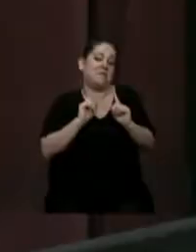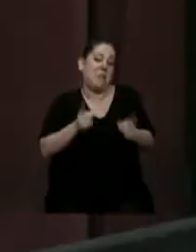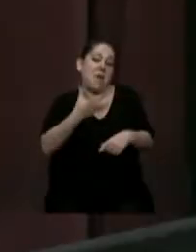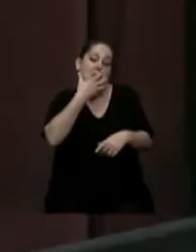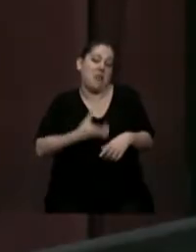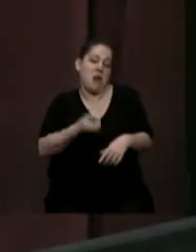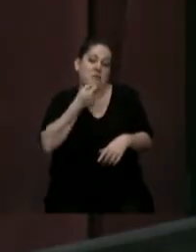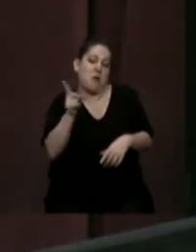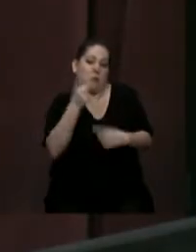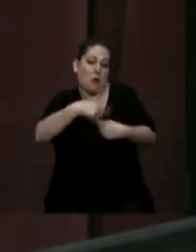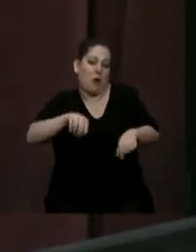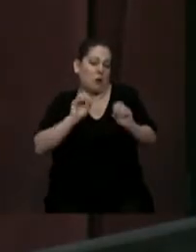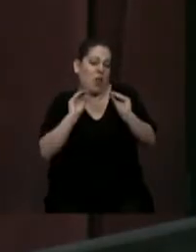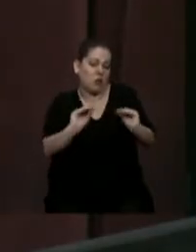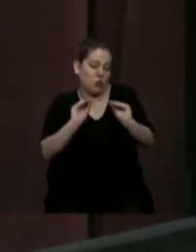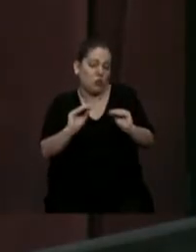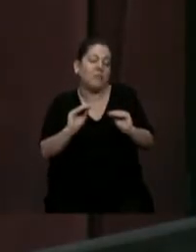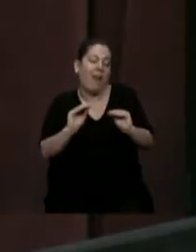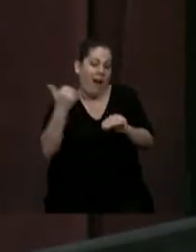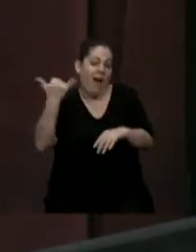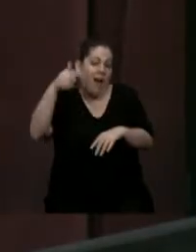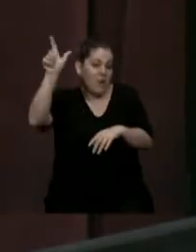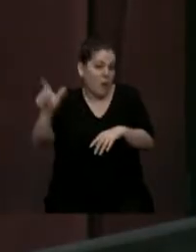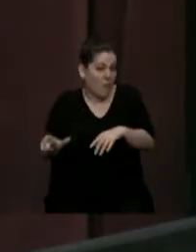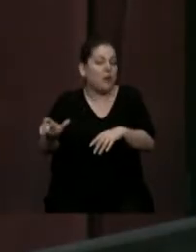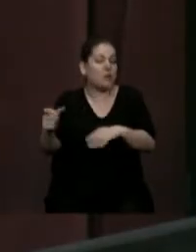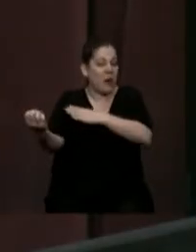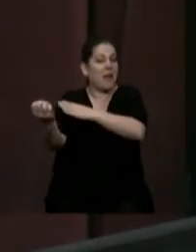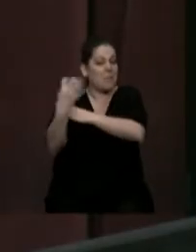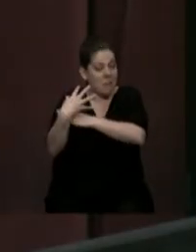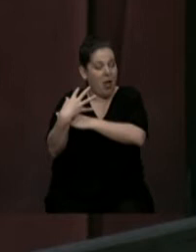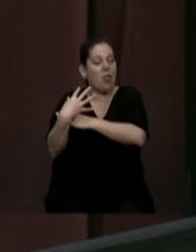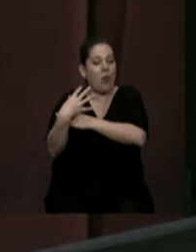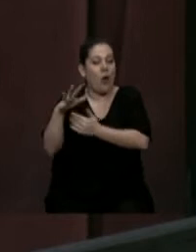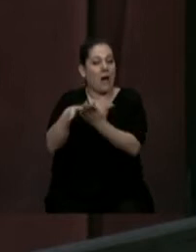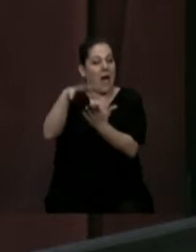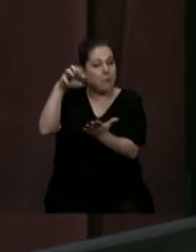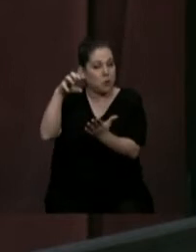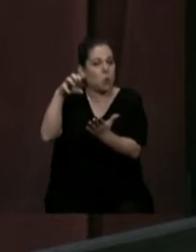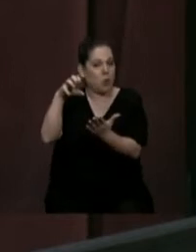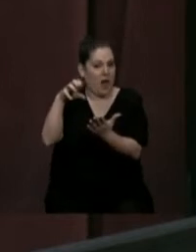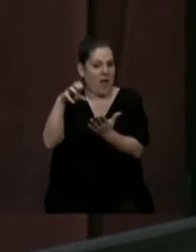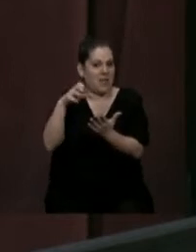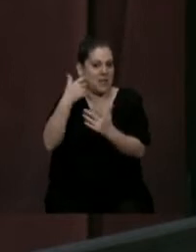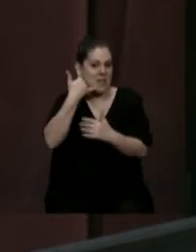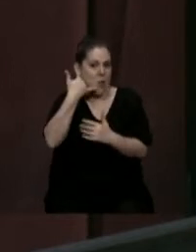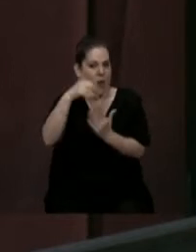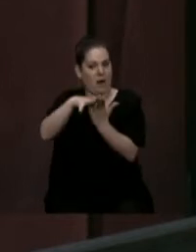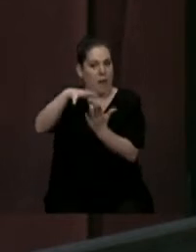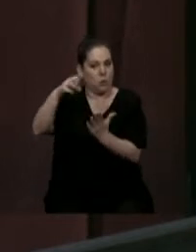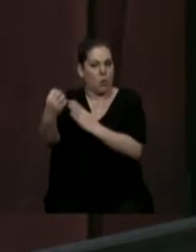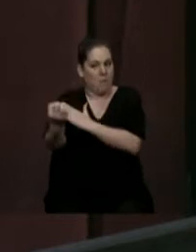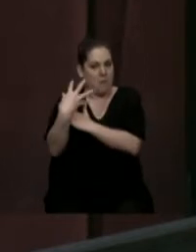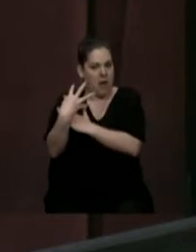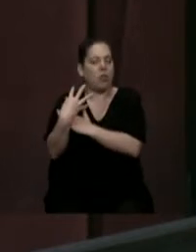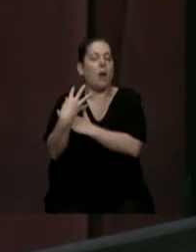para hacer una denuncia porque recibió denuncias de muerte en su celular la misma noche de la